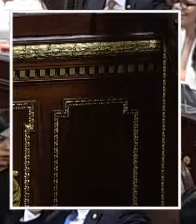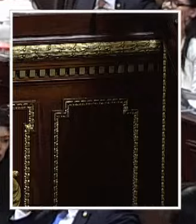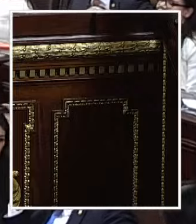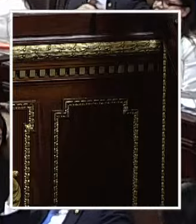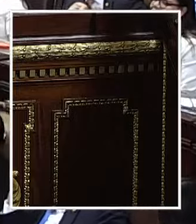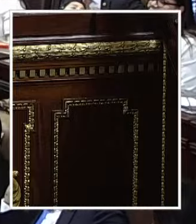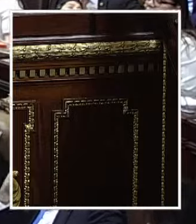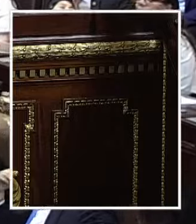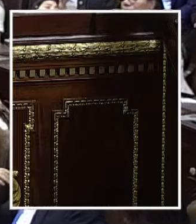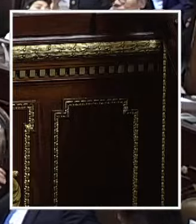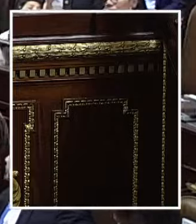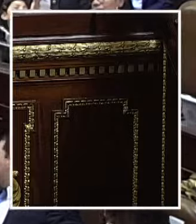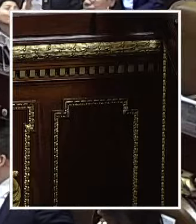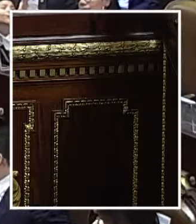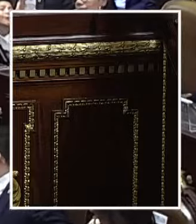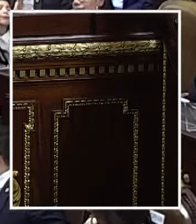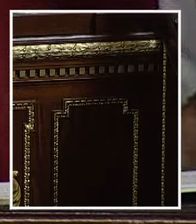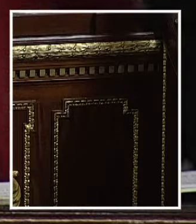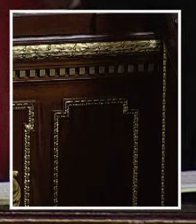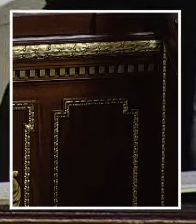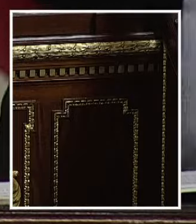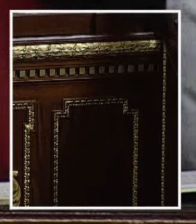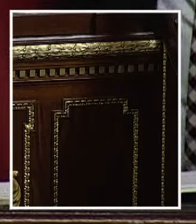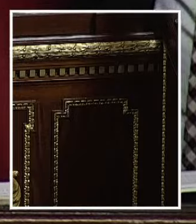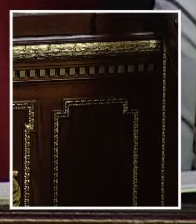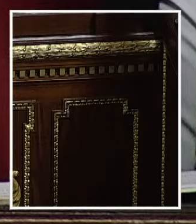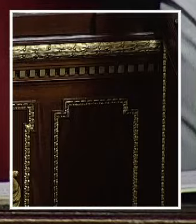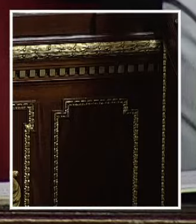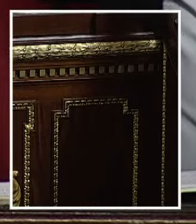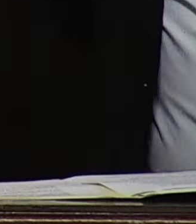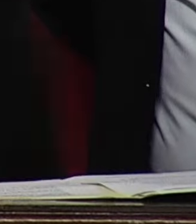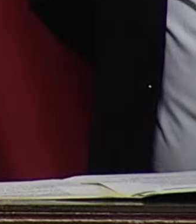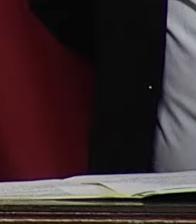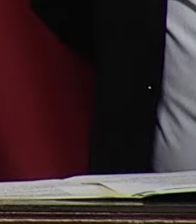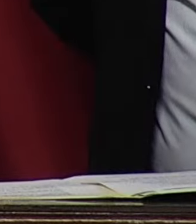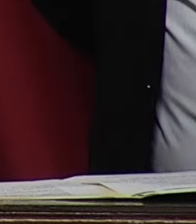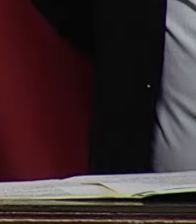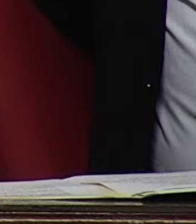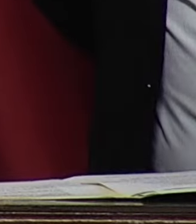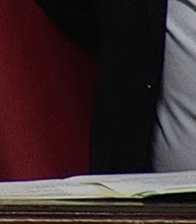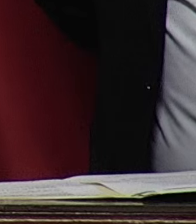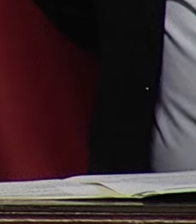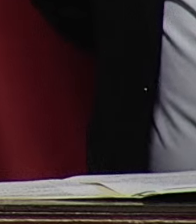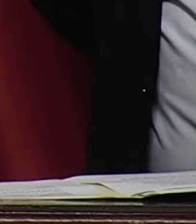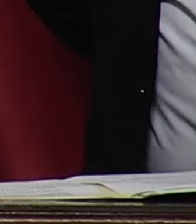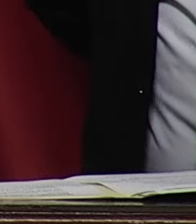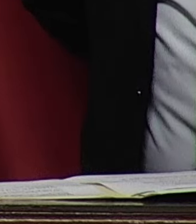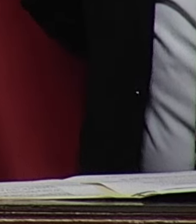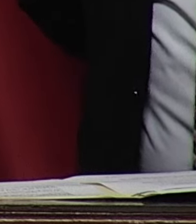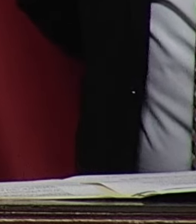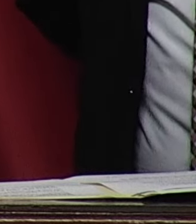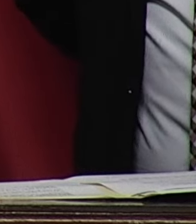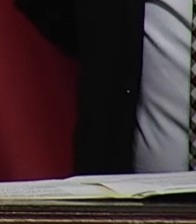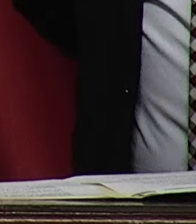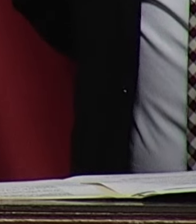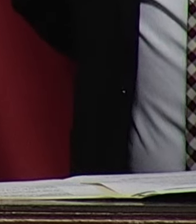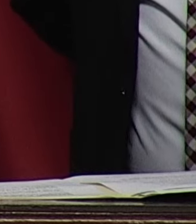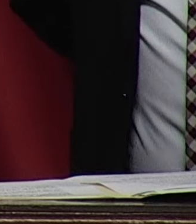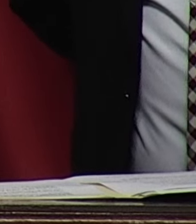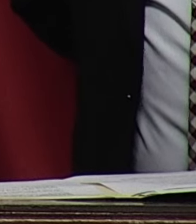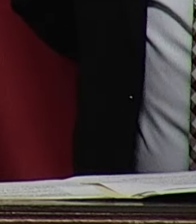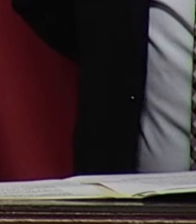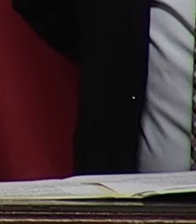Continuamos con la sesión. Se levanta la sesión constitutiva y se le solicita permanecer en sus curules